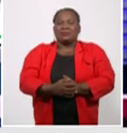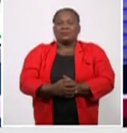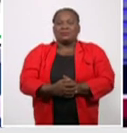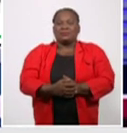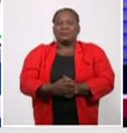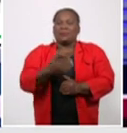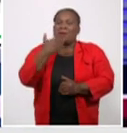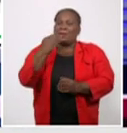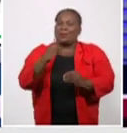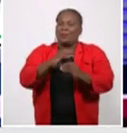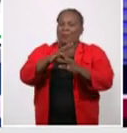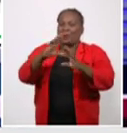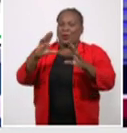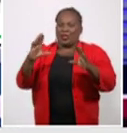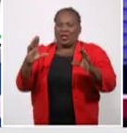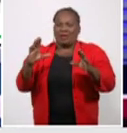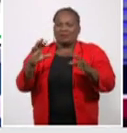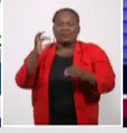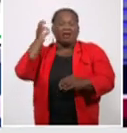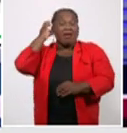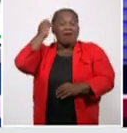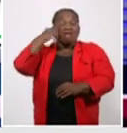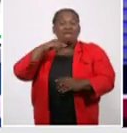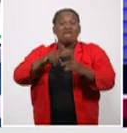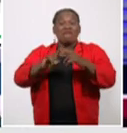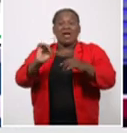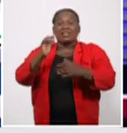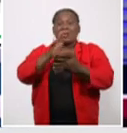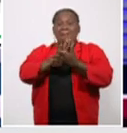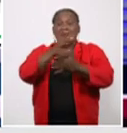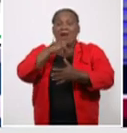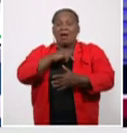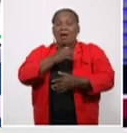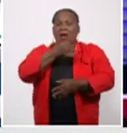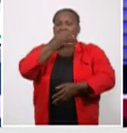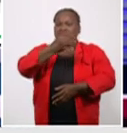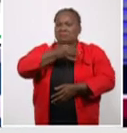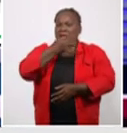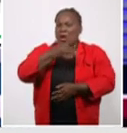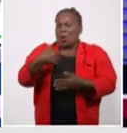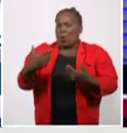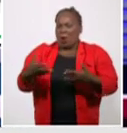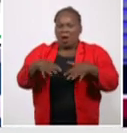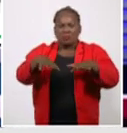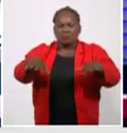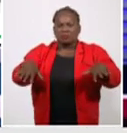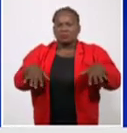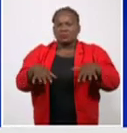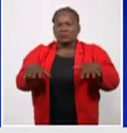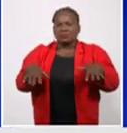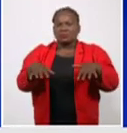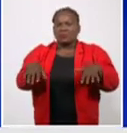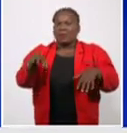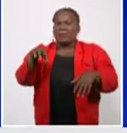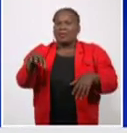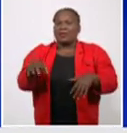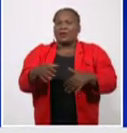buenos días, Fátima, qué gusto saludarte, bienvenida. Cuéntanos, ¿cuál es la situación hoy en Pinar del Río?